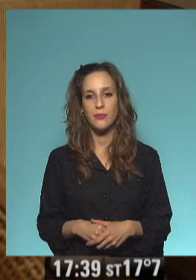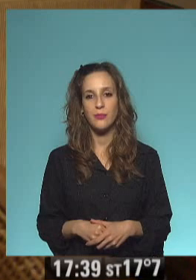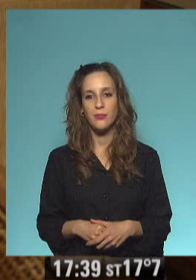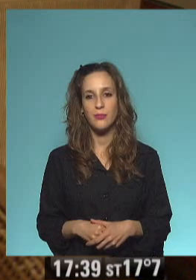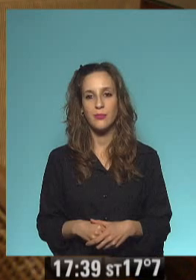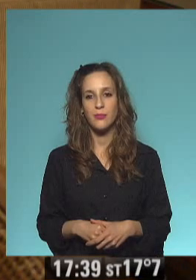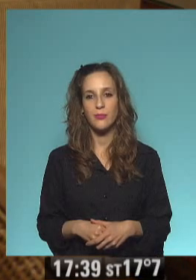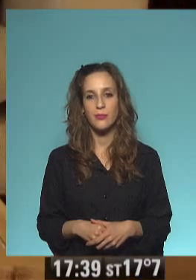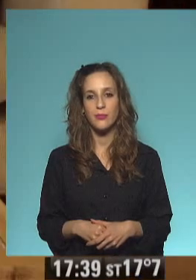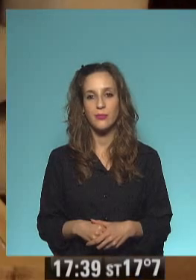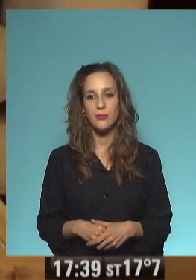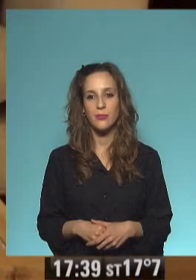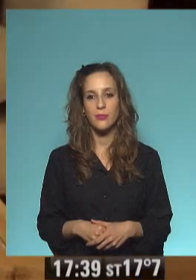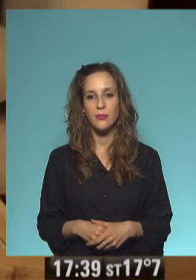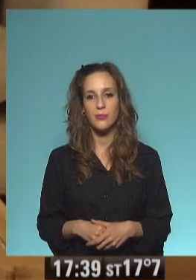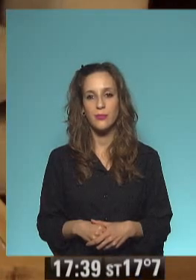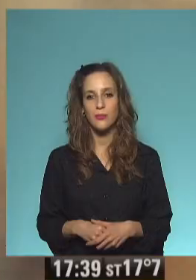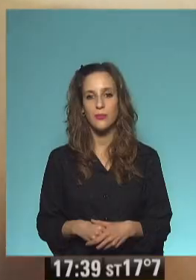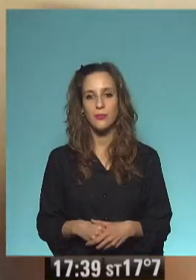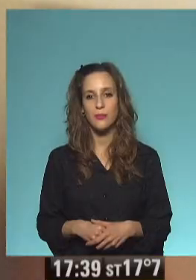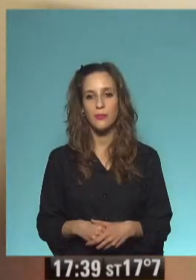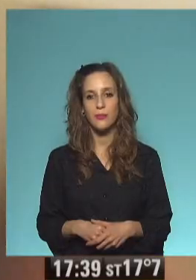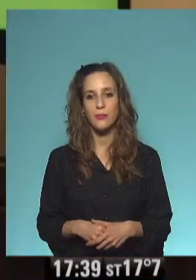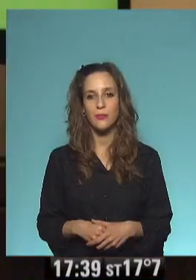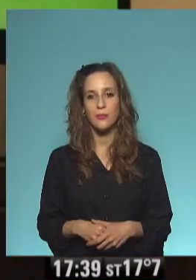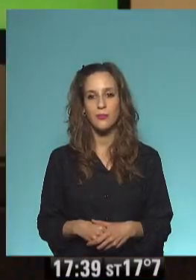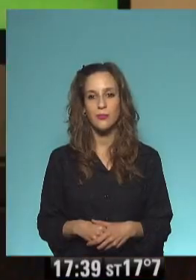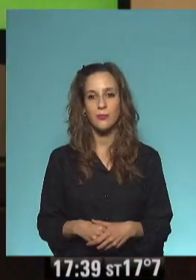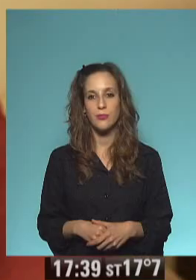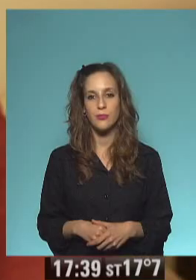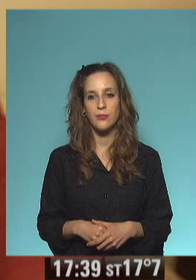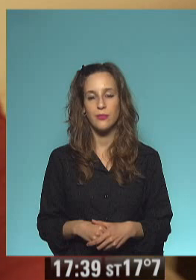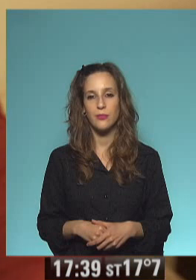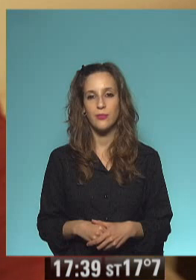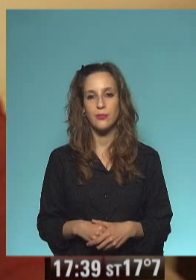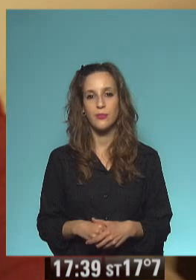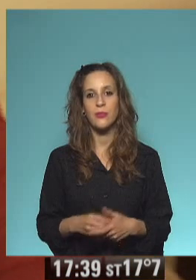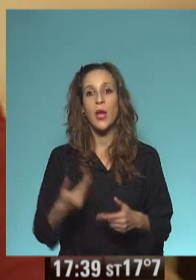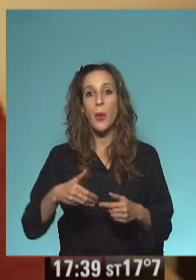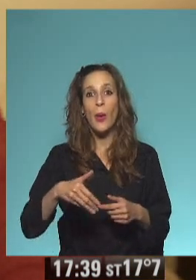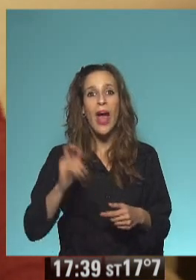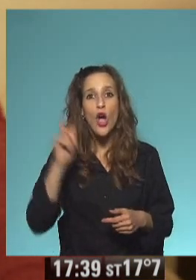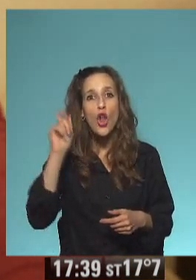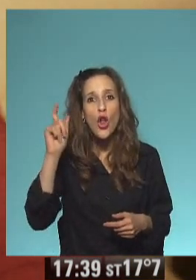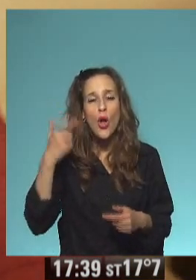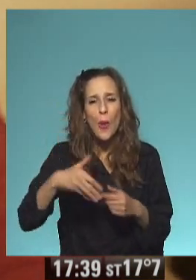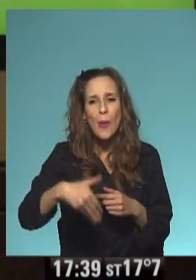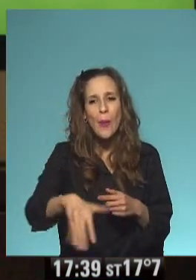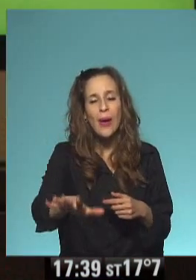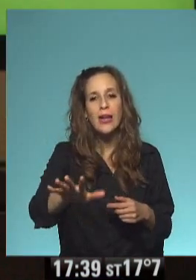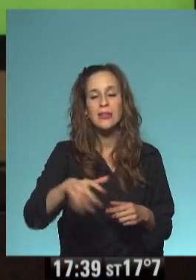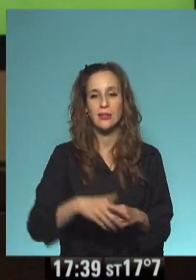después del rebote. Los primeros ataques. Abrí, toca, centro, el rebote. Gol, gol, gol,